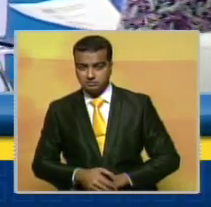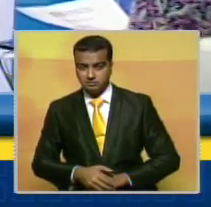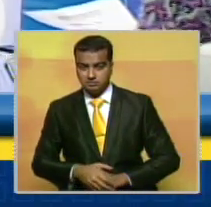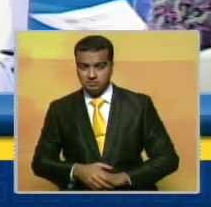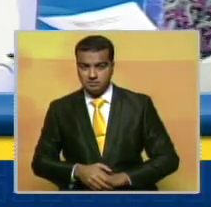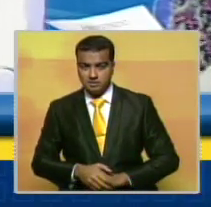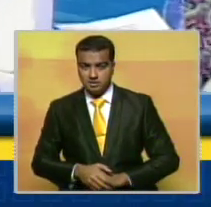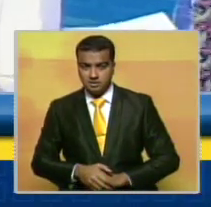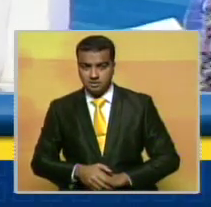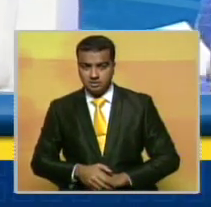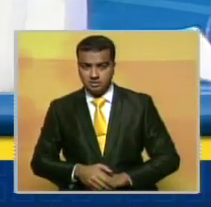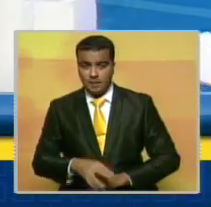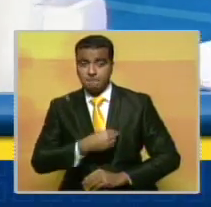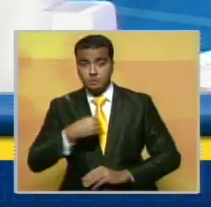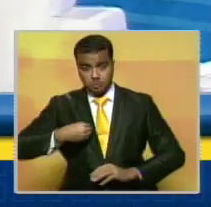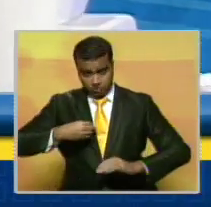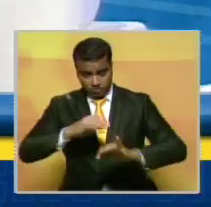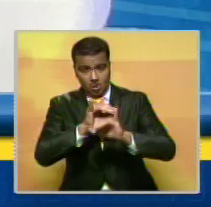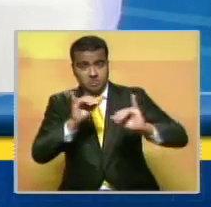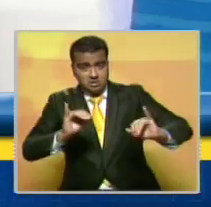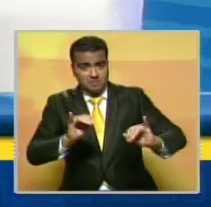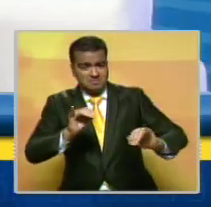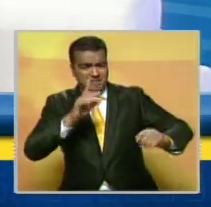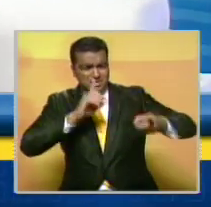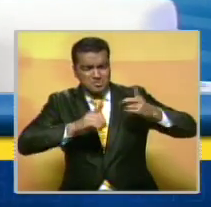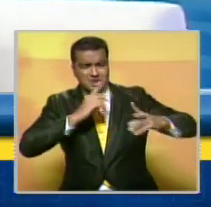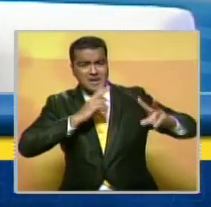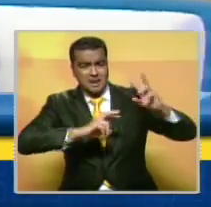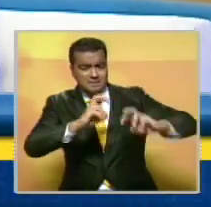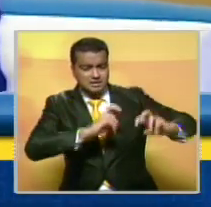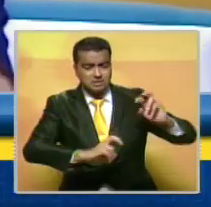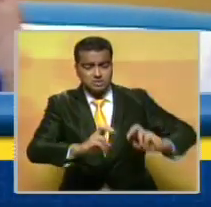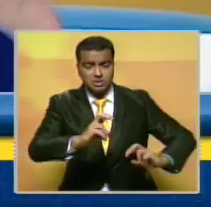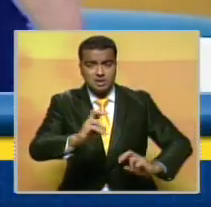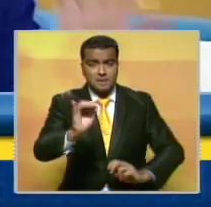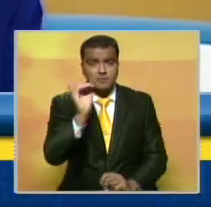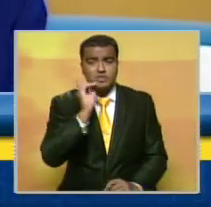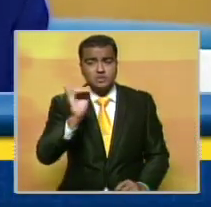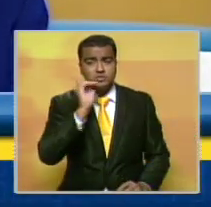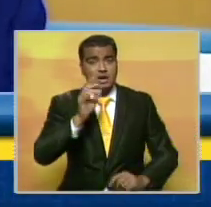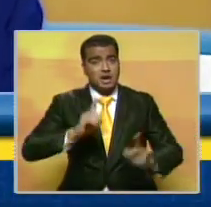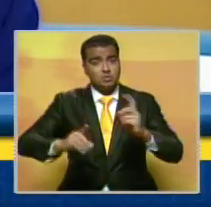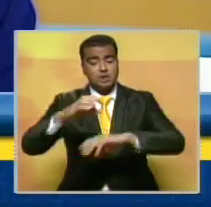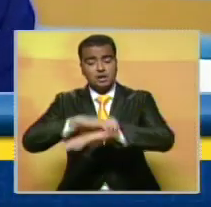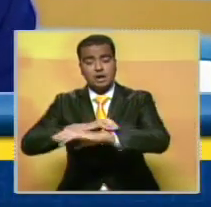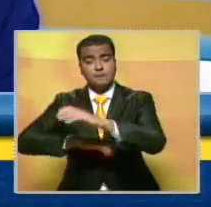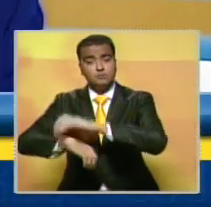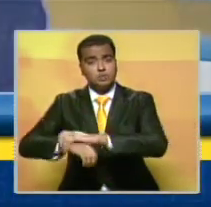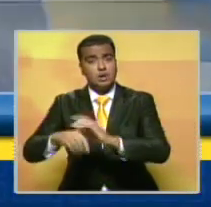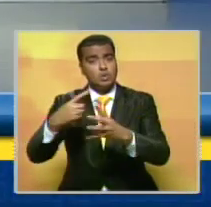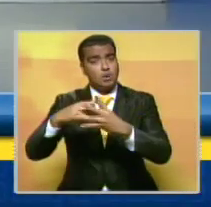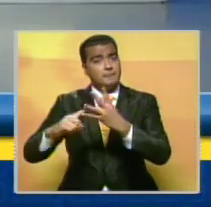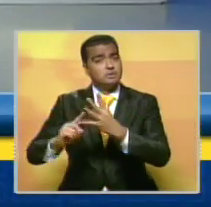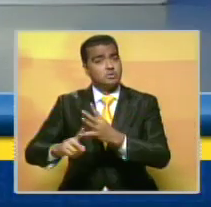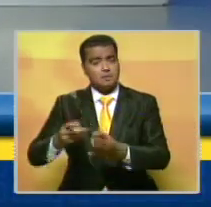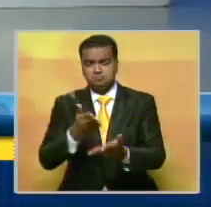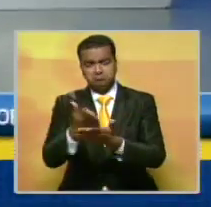Nosotros ya hemos incluso librado algunas órdenes de captura y vamos a seguir trabajando en